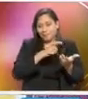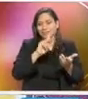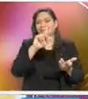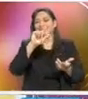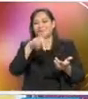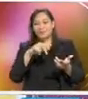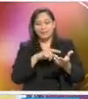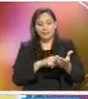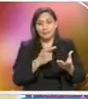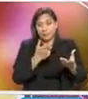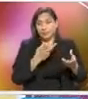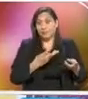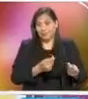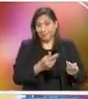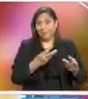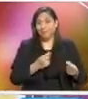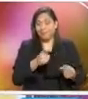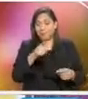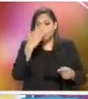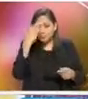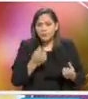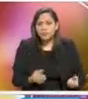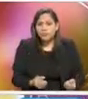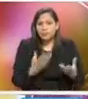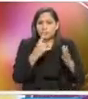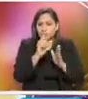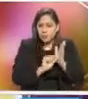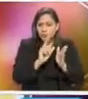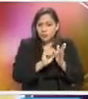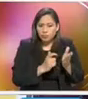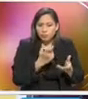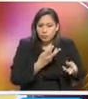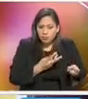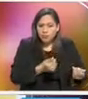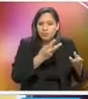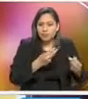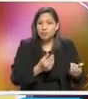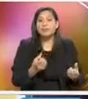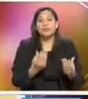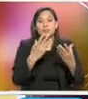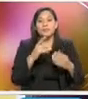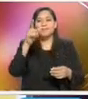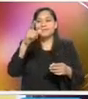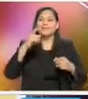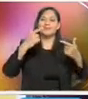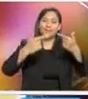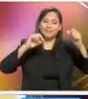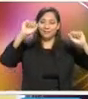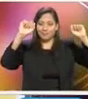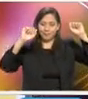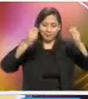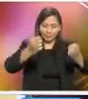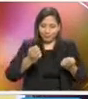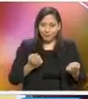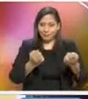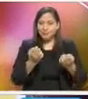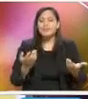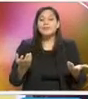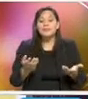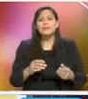día a día. Como digamos los gastos fijos, ¿no? Los gastos Tenemos fijos, al mes, exactamente, quizás. y ahorita vamos a hablar de los gastos fijos y de los no fijos, que ahí es donde está también el truco,